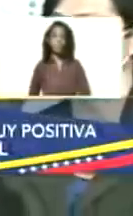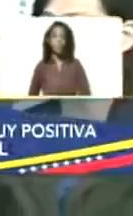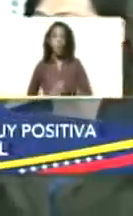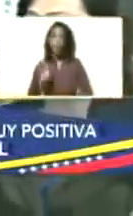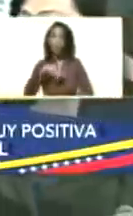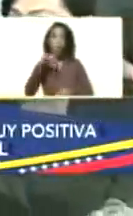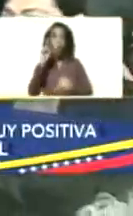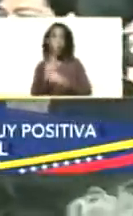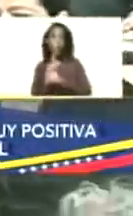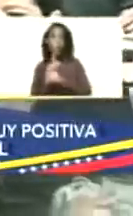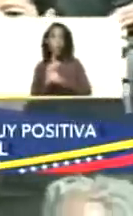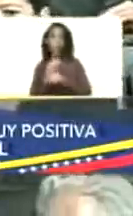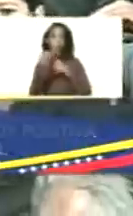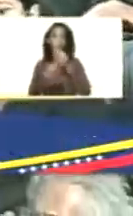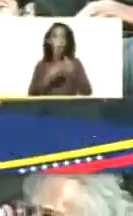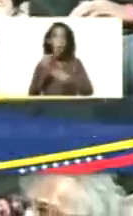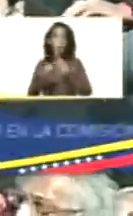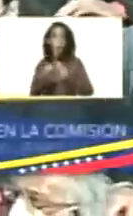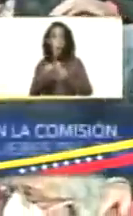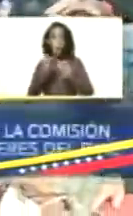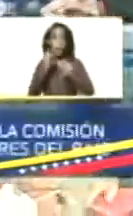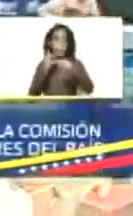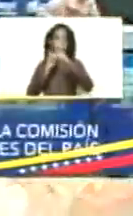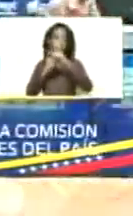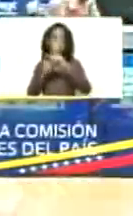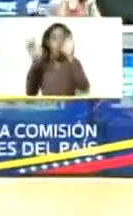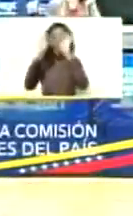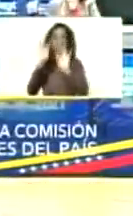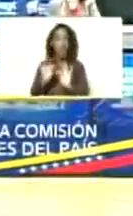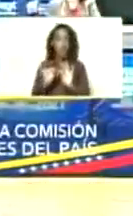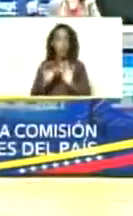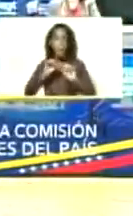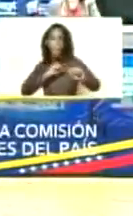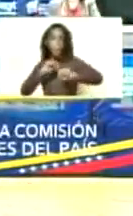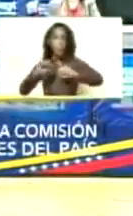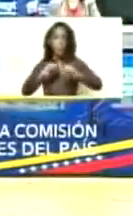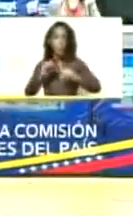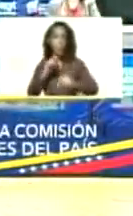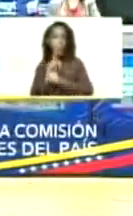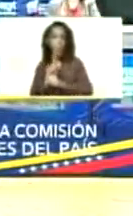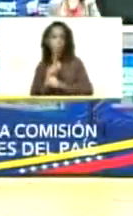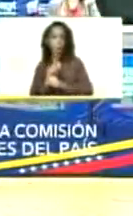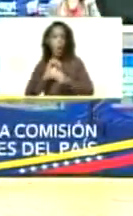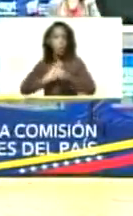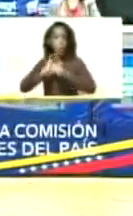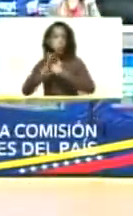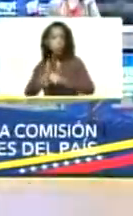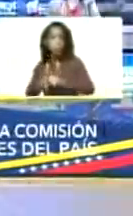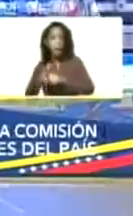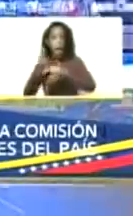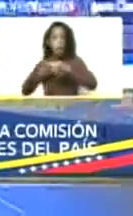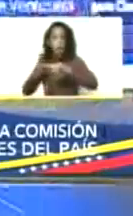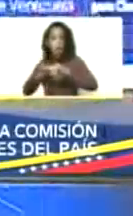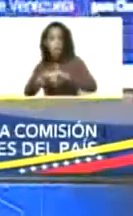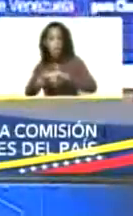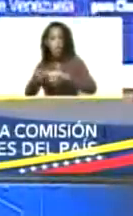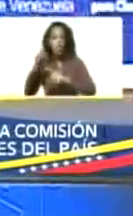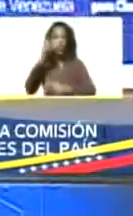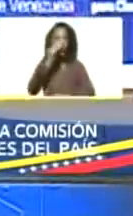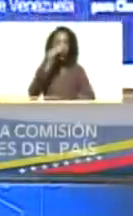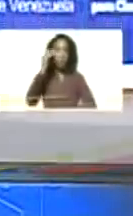la secuenciación, el descubrimiento de su forma de acción, el coronavirus en los niños y en las